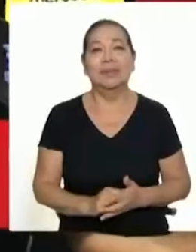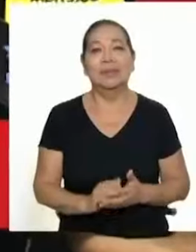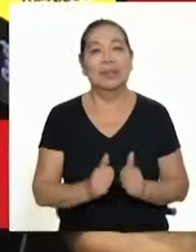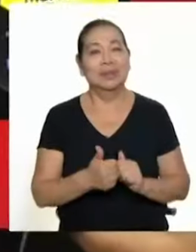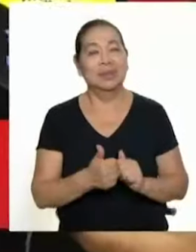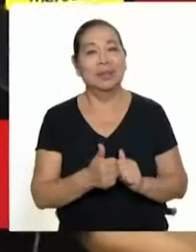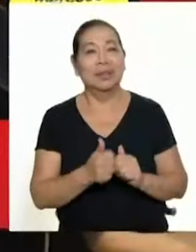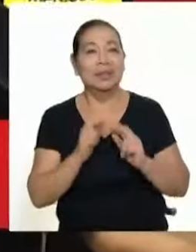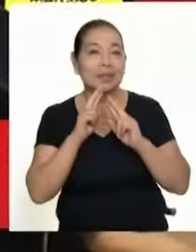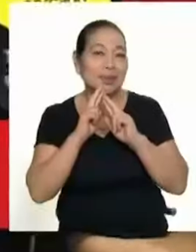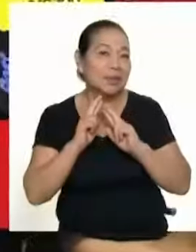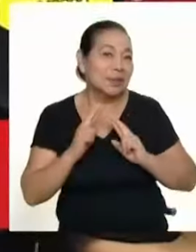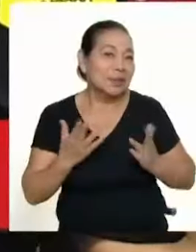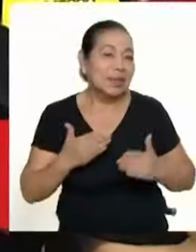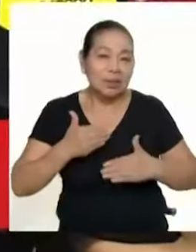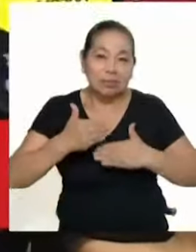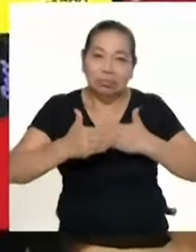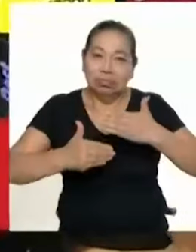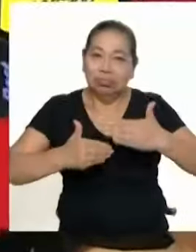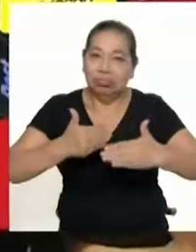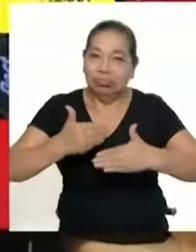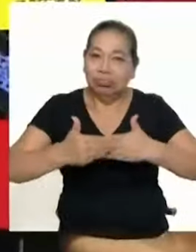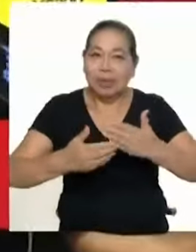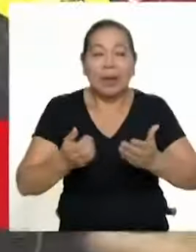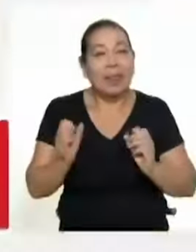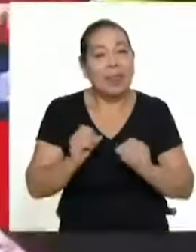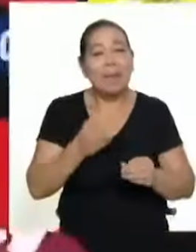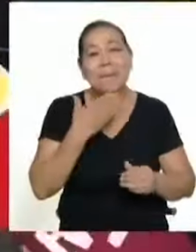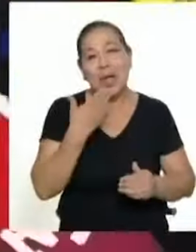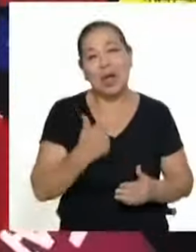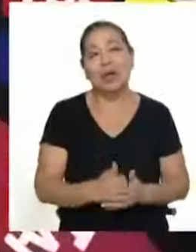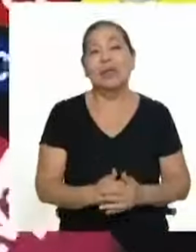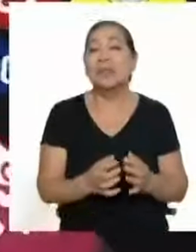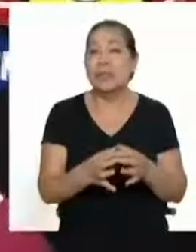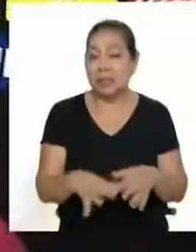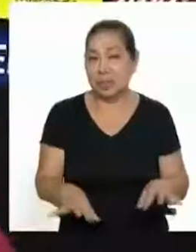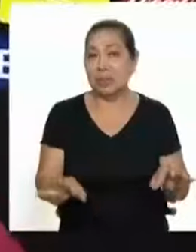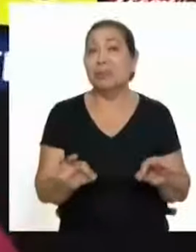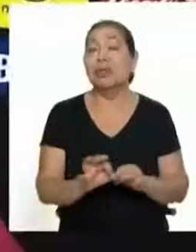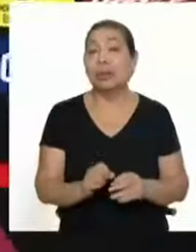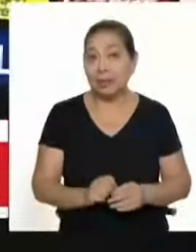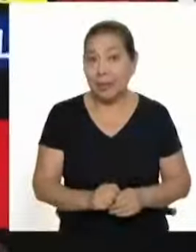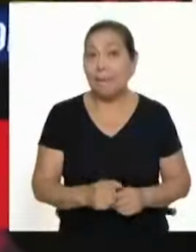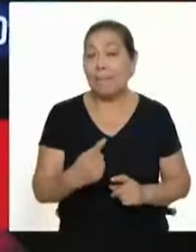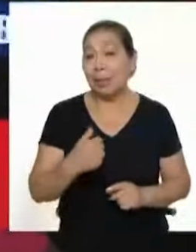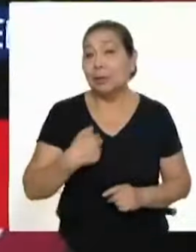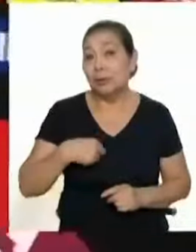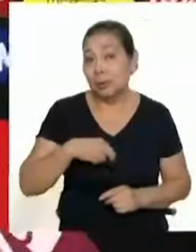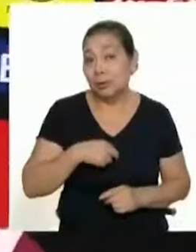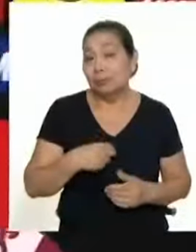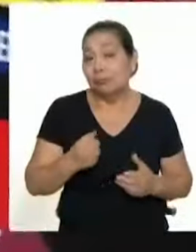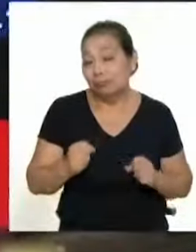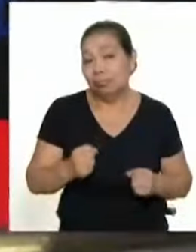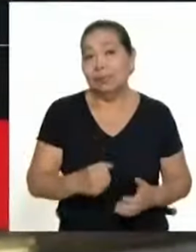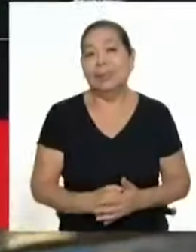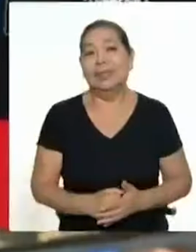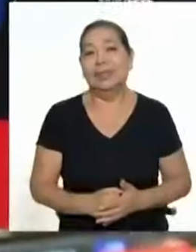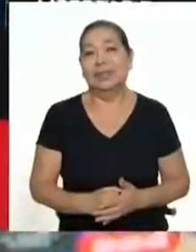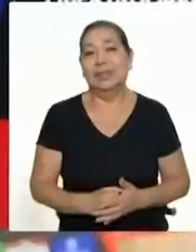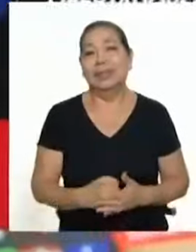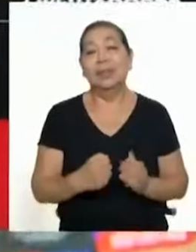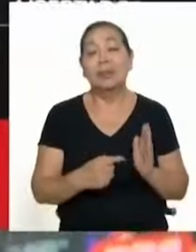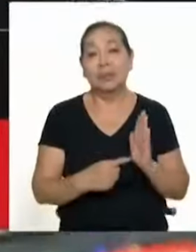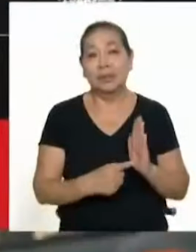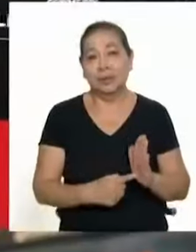un resultado, para seguir tratando de dar lo mejor, ¿no? Es muy importante, era muy muy importante para nosotros, porque también lo